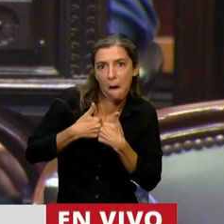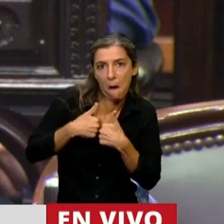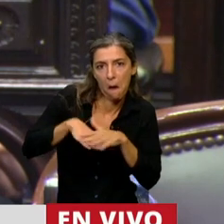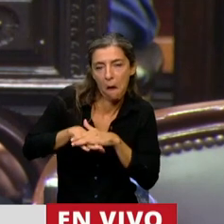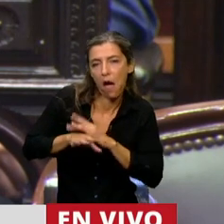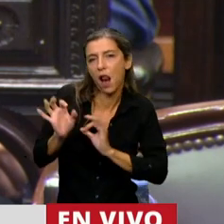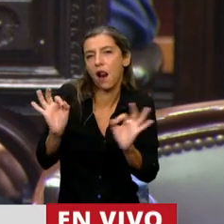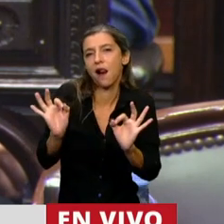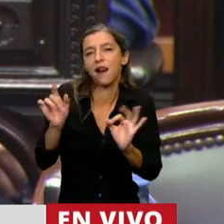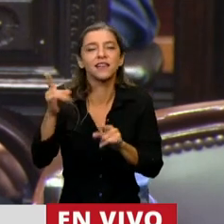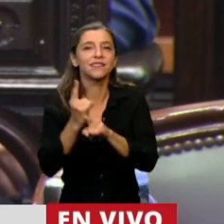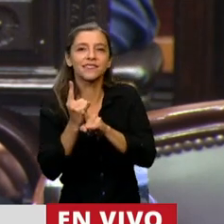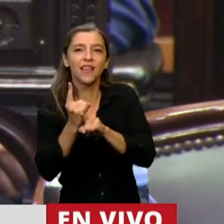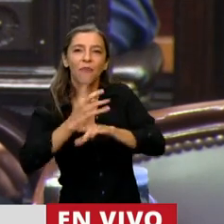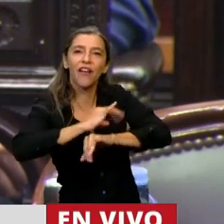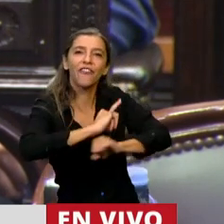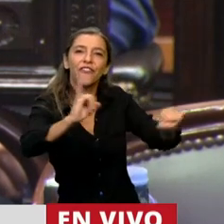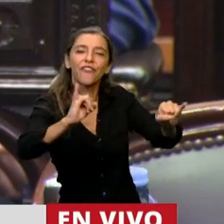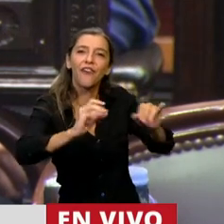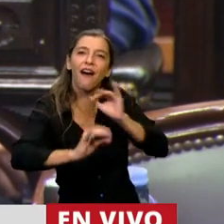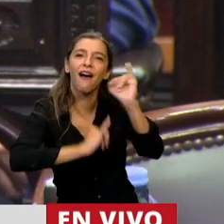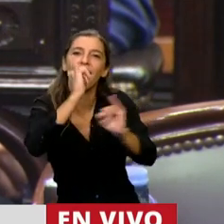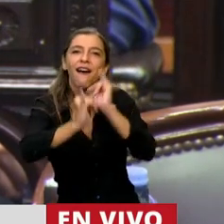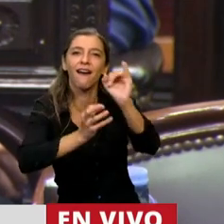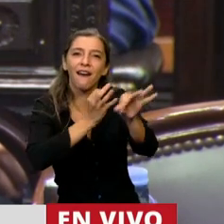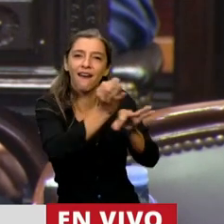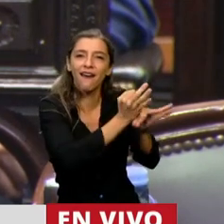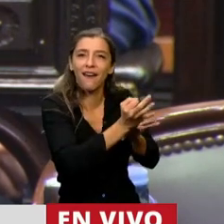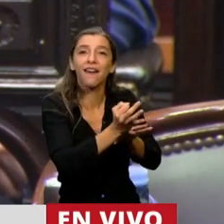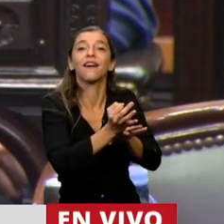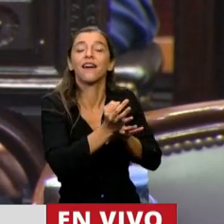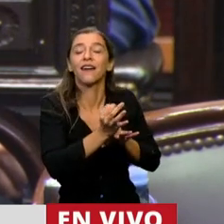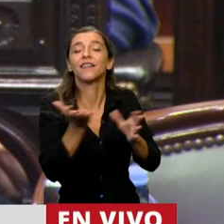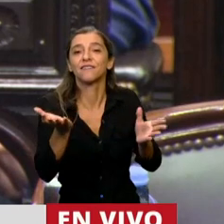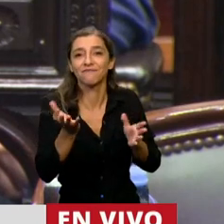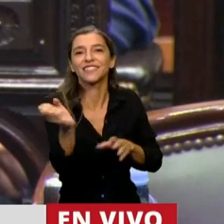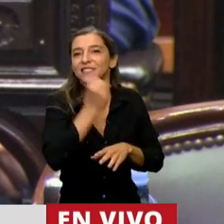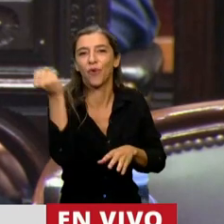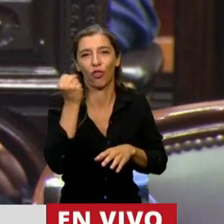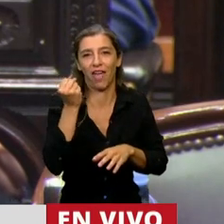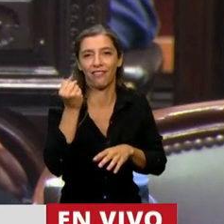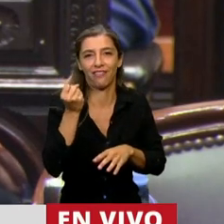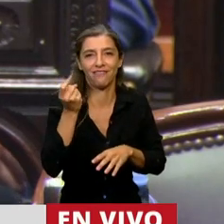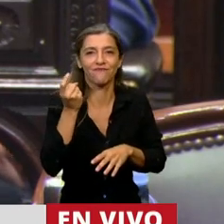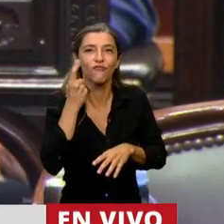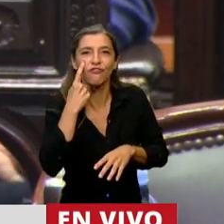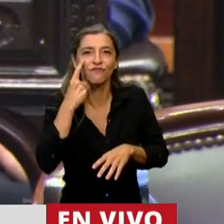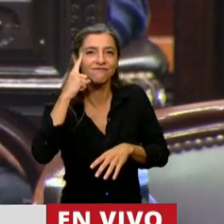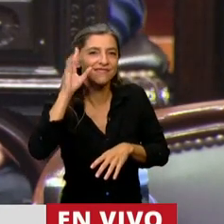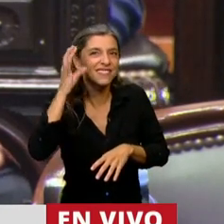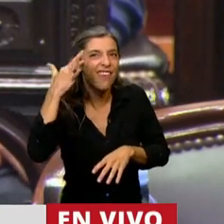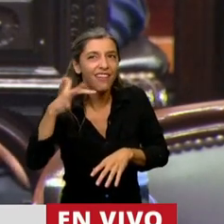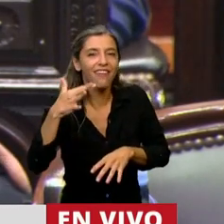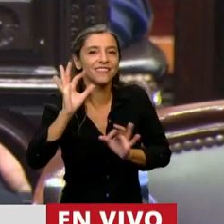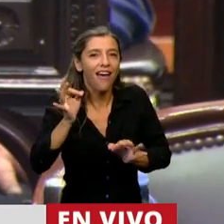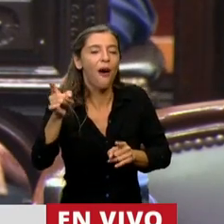sea, algo que debe distinguir a los que tienen esa virtud del conocimiento. Entonces, presidente,